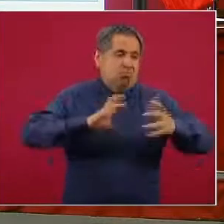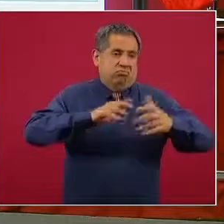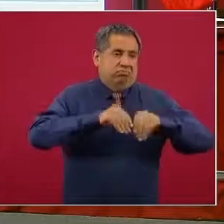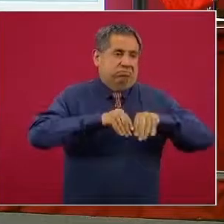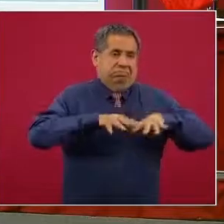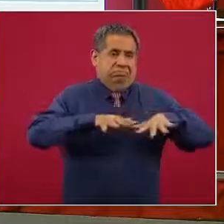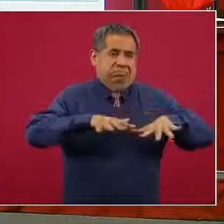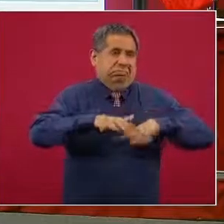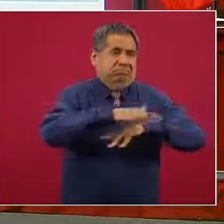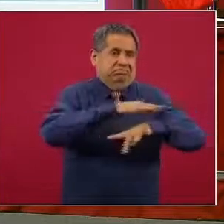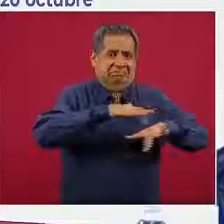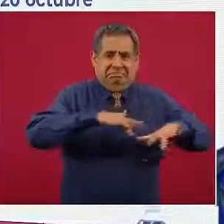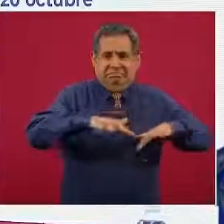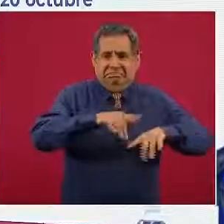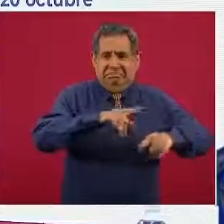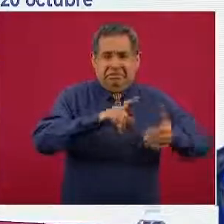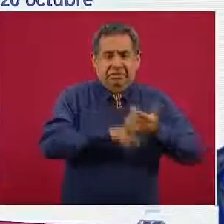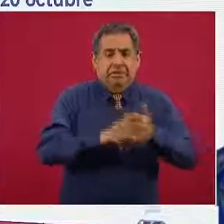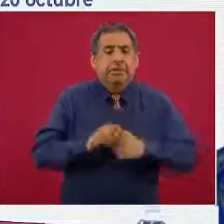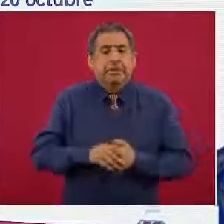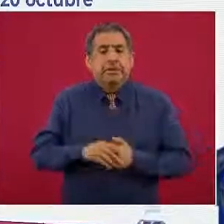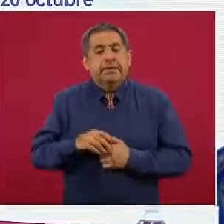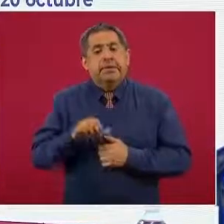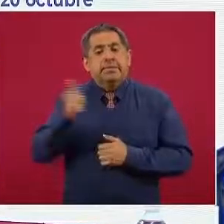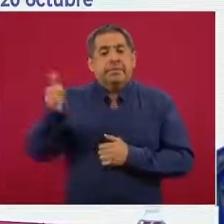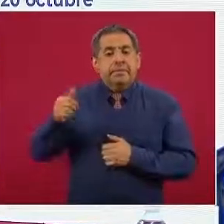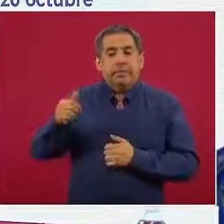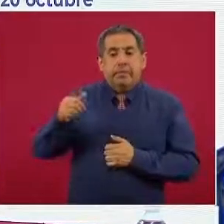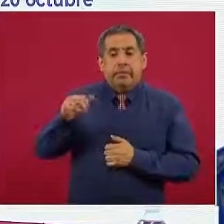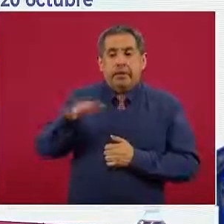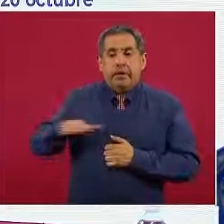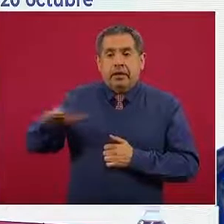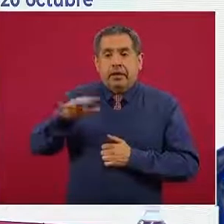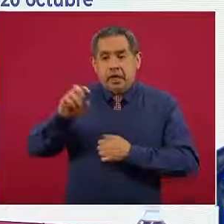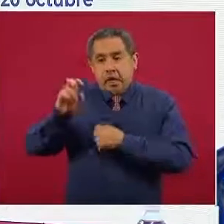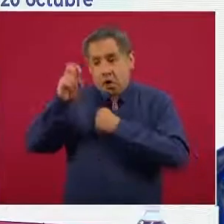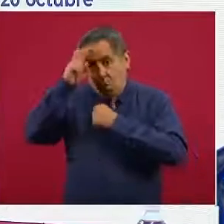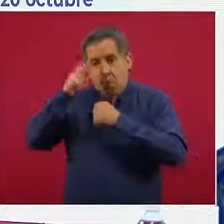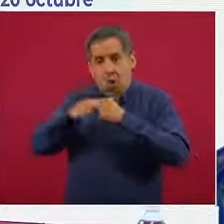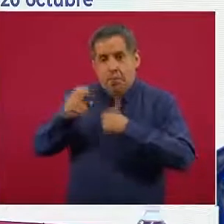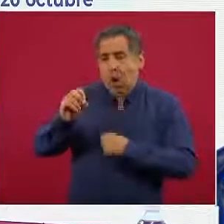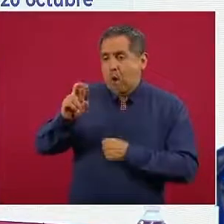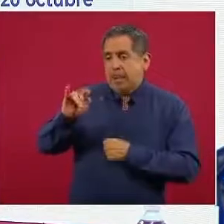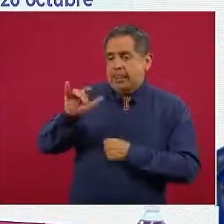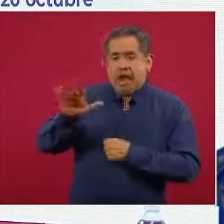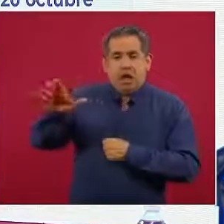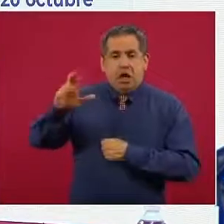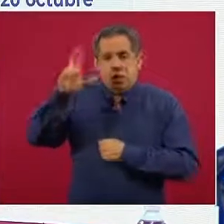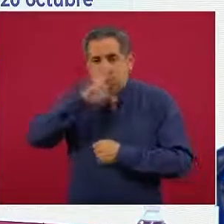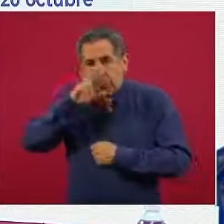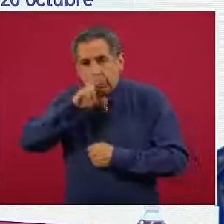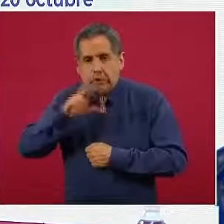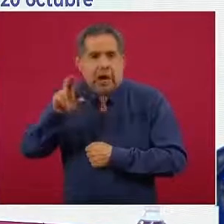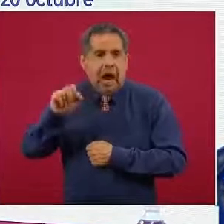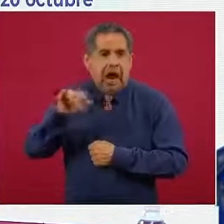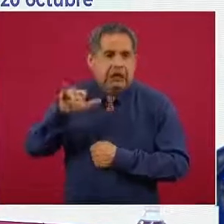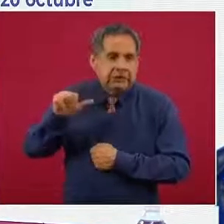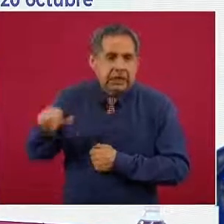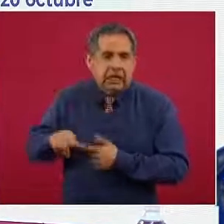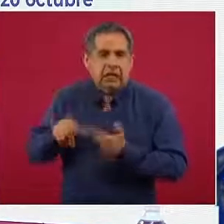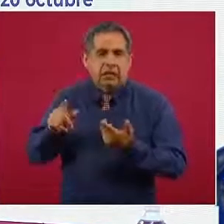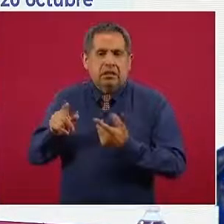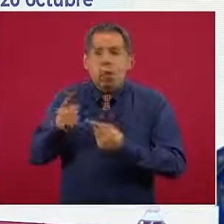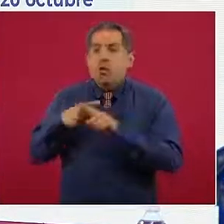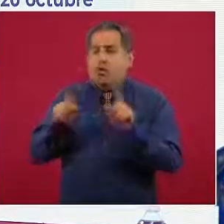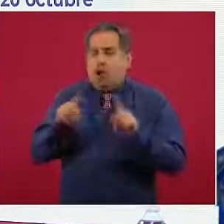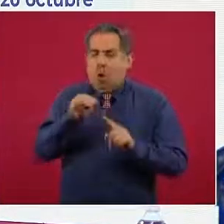comunitaria. La mayor parte de la zona de Europa Oriental, Rusia, Asia,